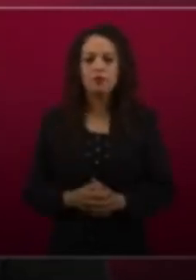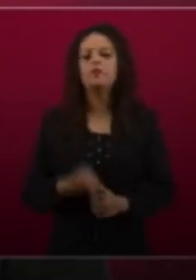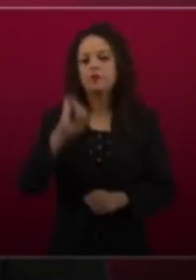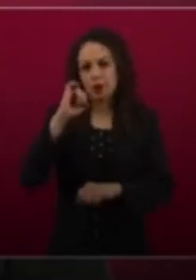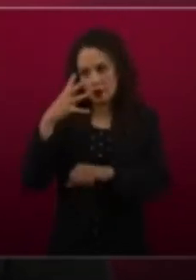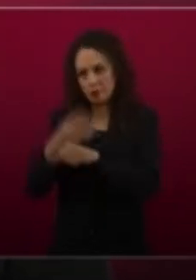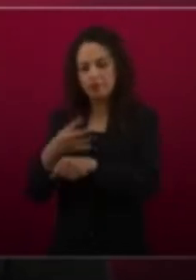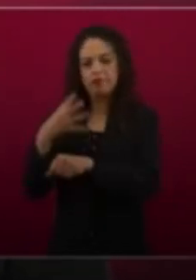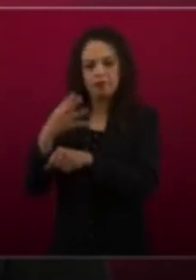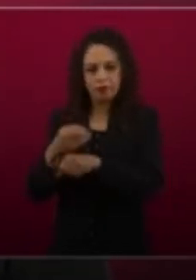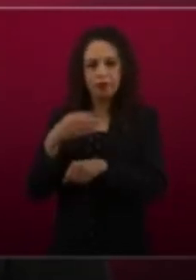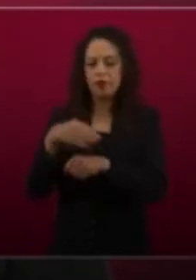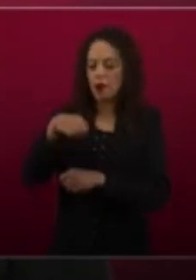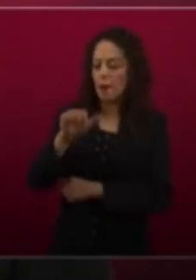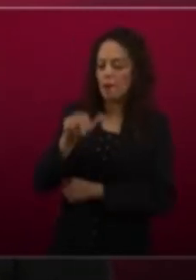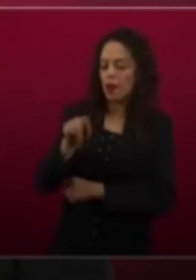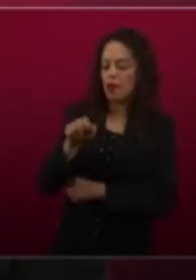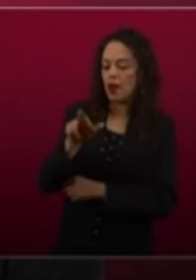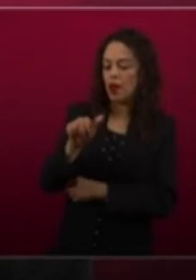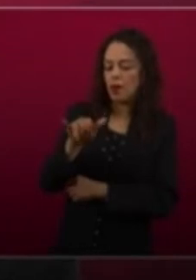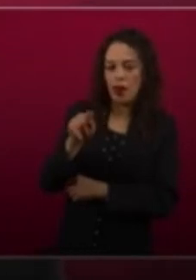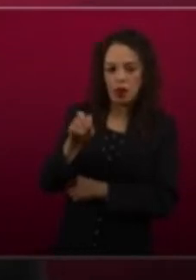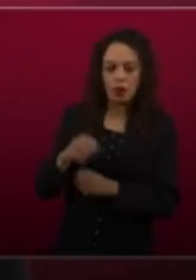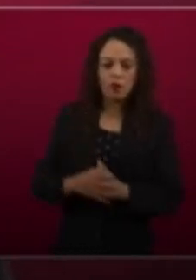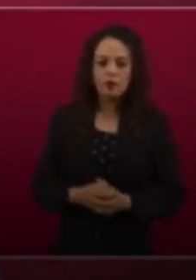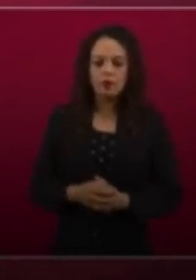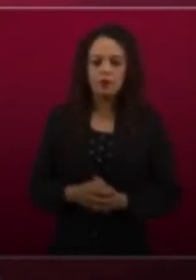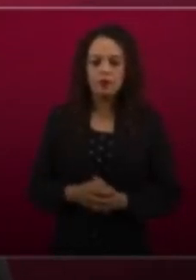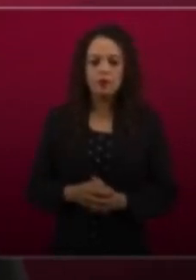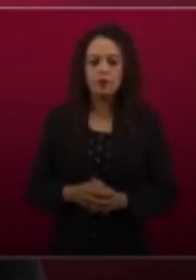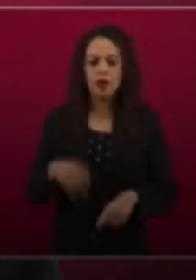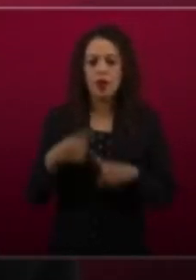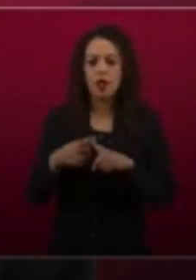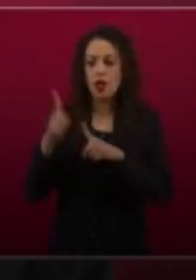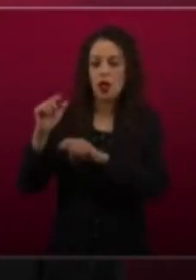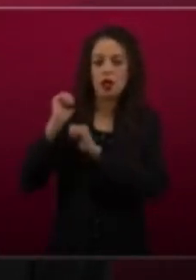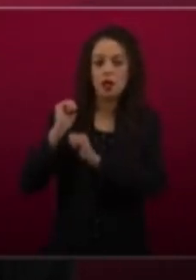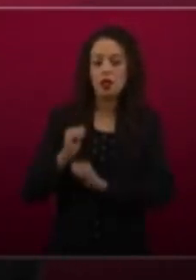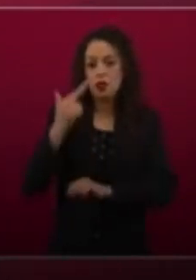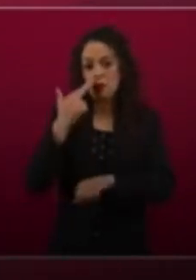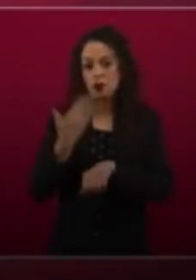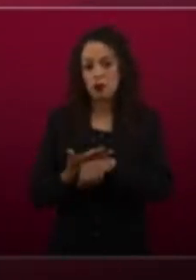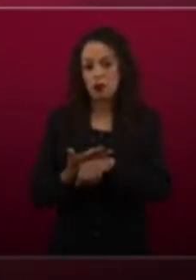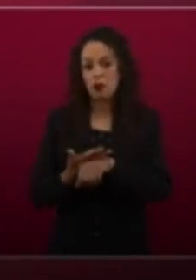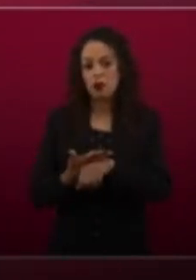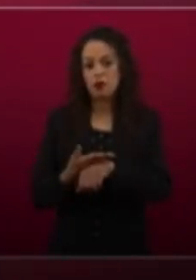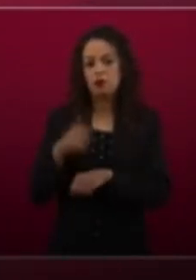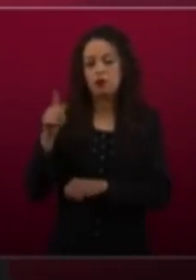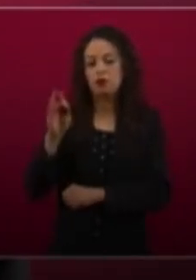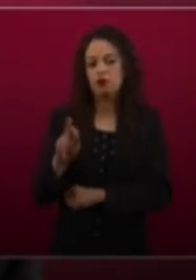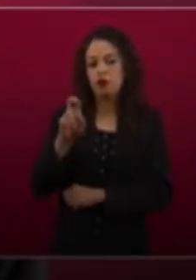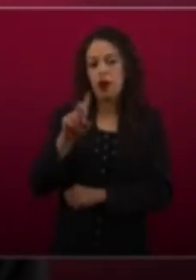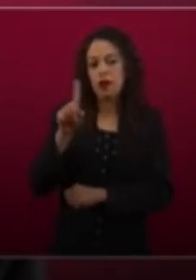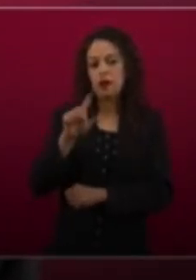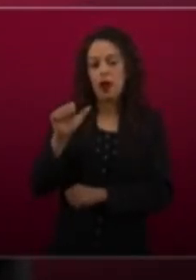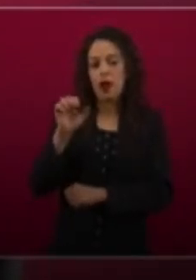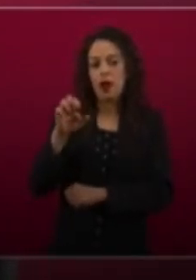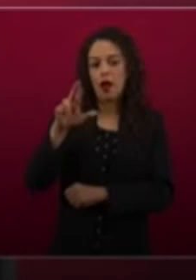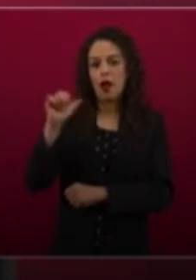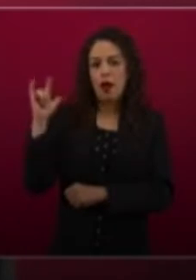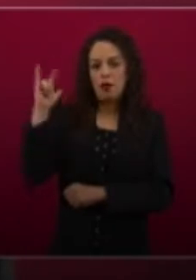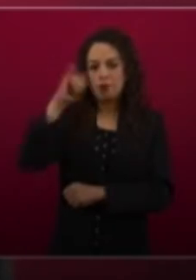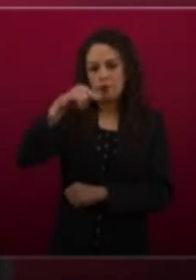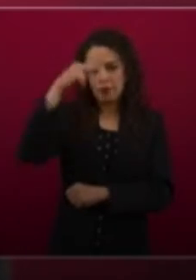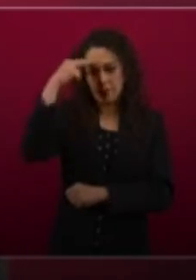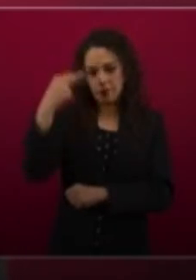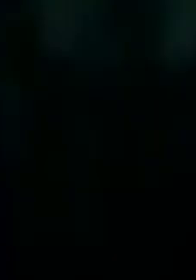mantenimiento, lo tiene a su cargo la Fuerza Aérea Mexicana, de